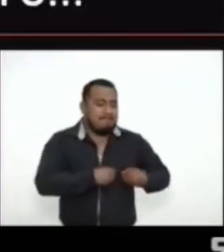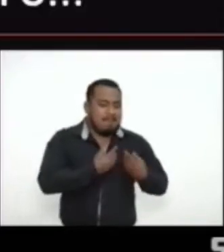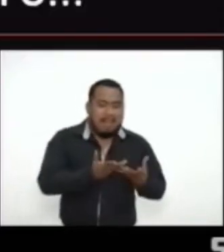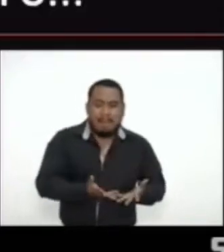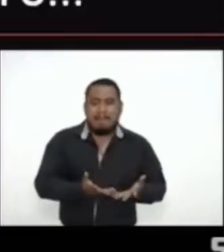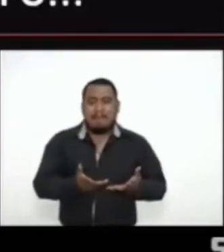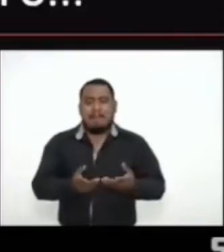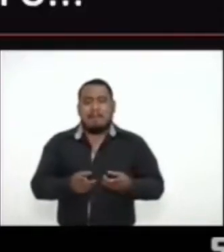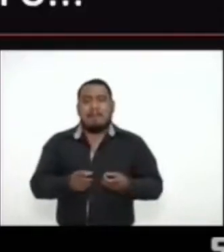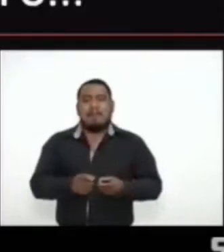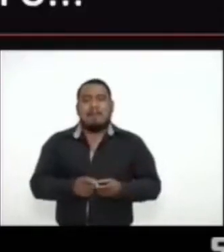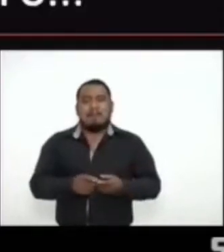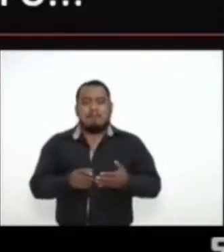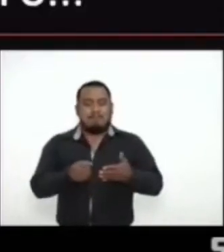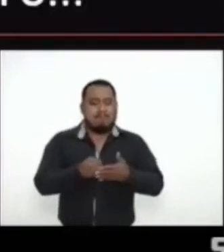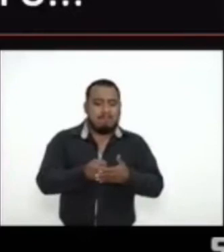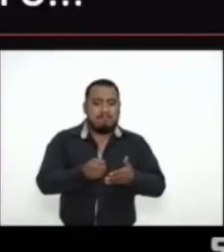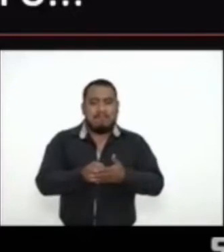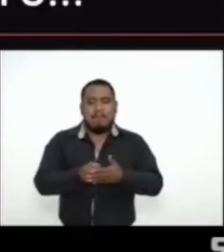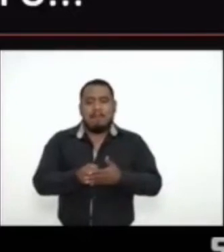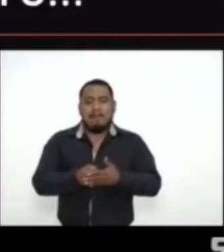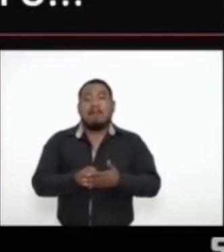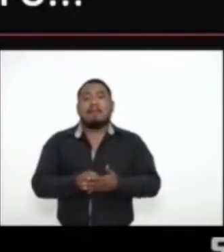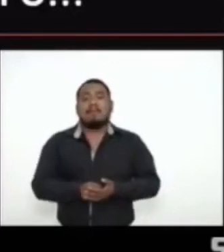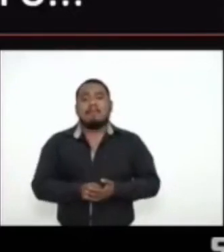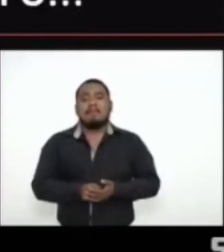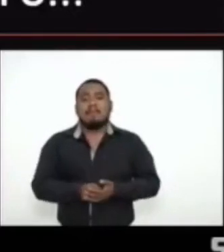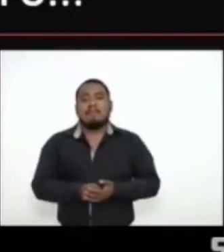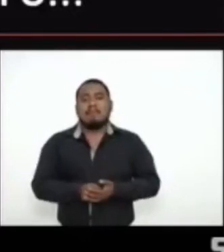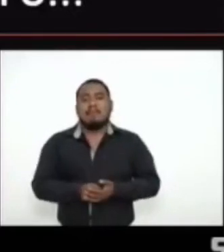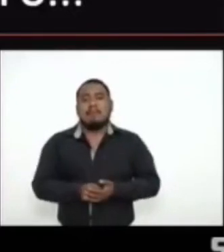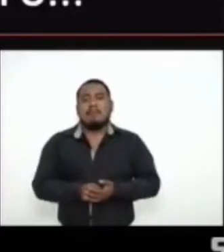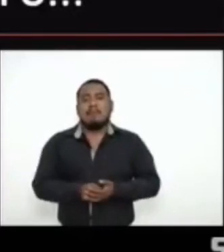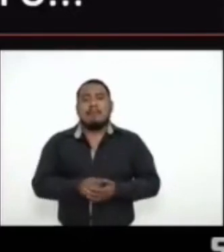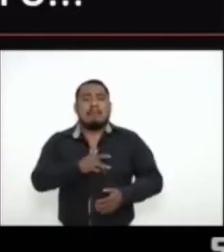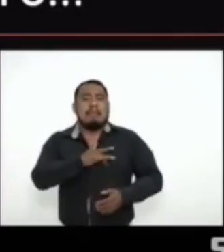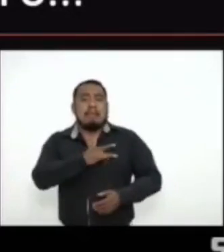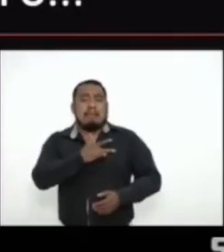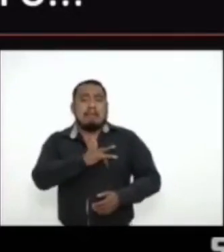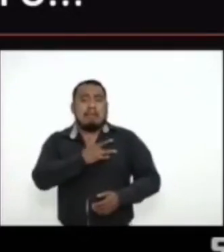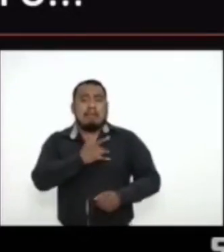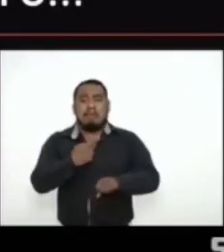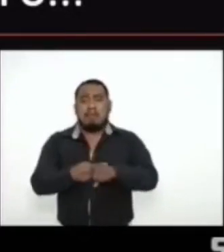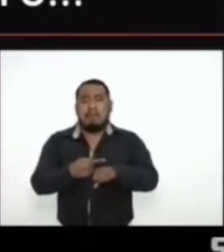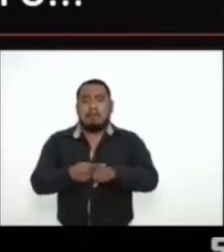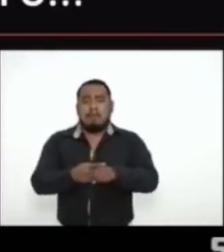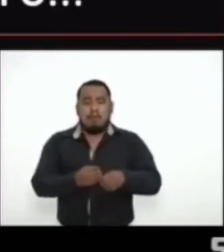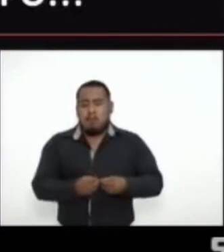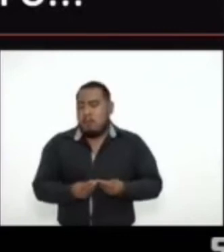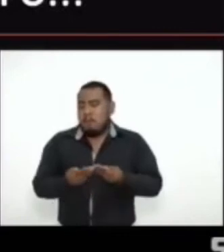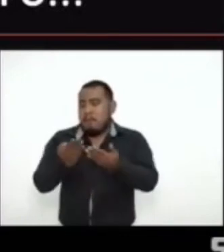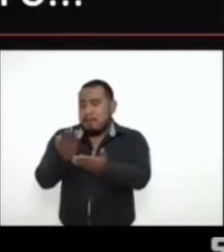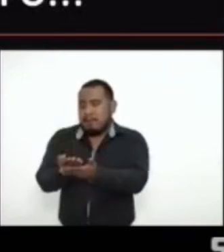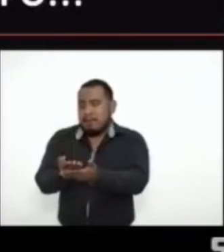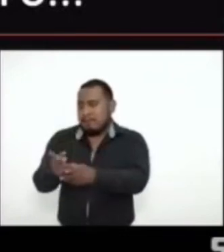quedó bloqueado. Así que el sentido de las enfermedades es ofrecer